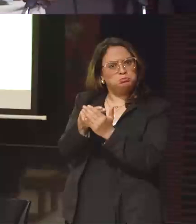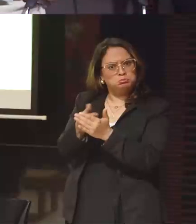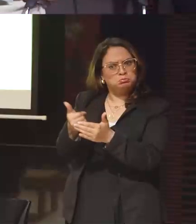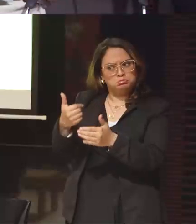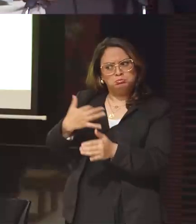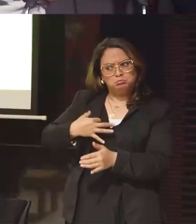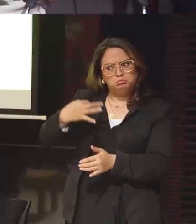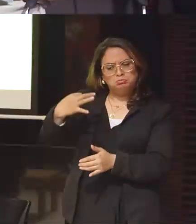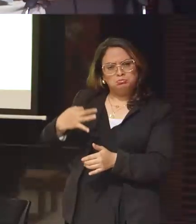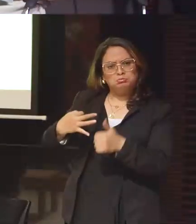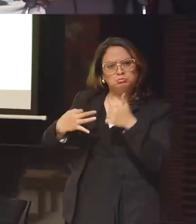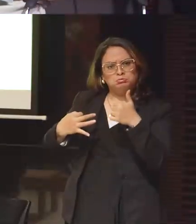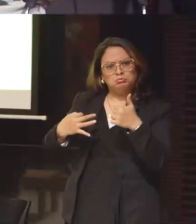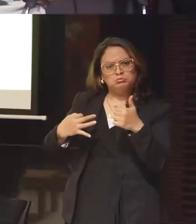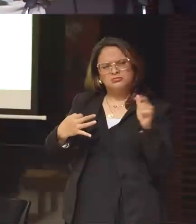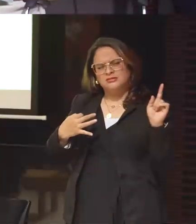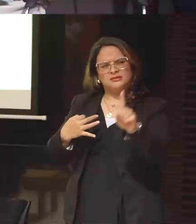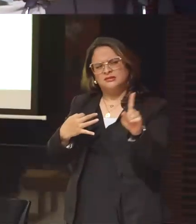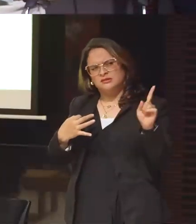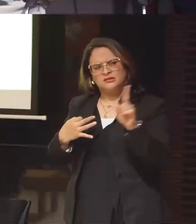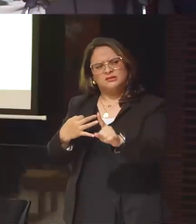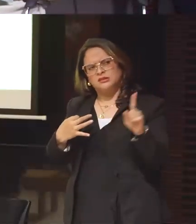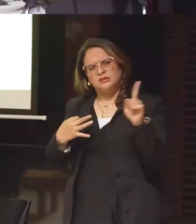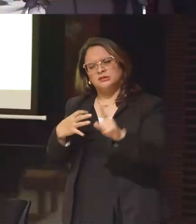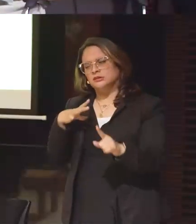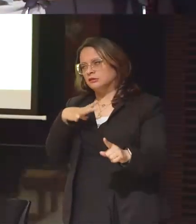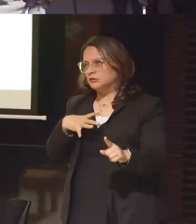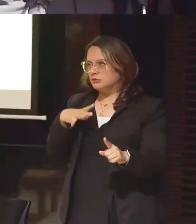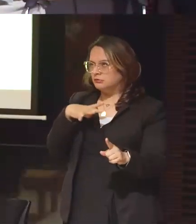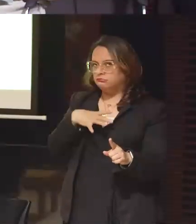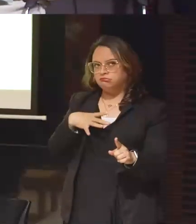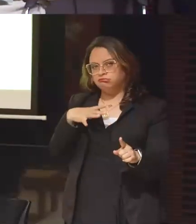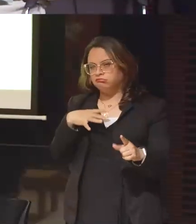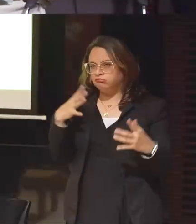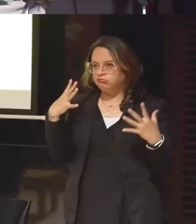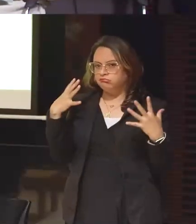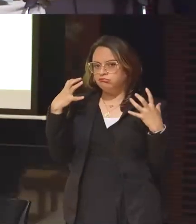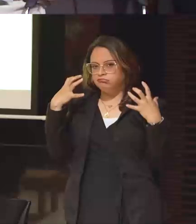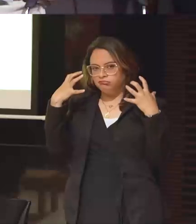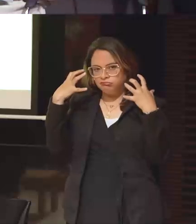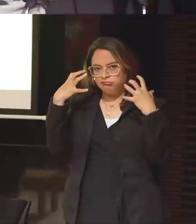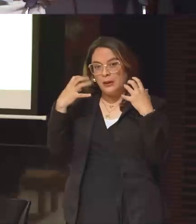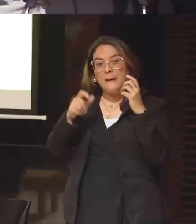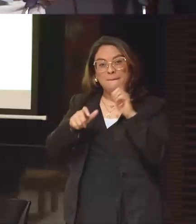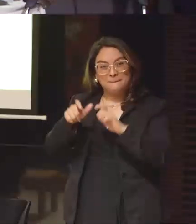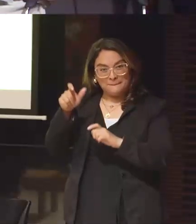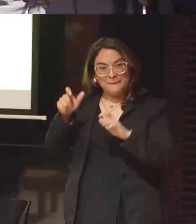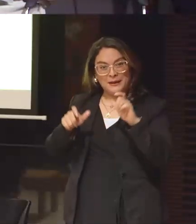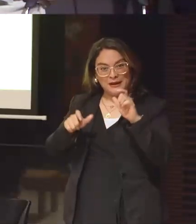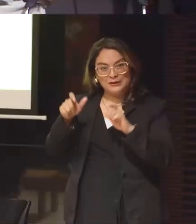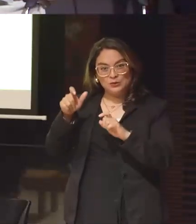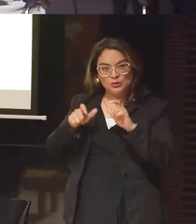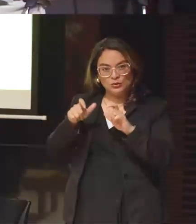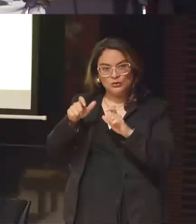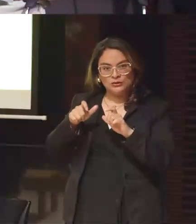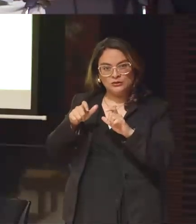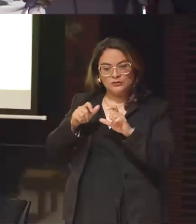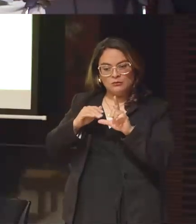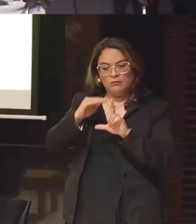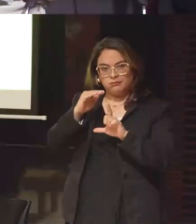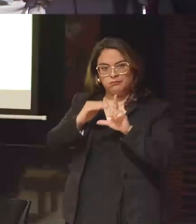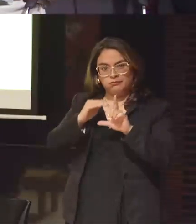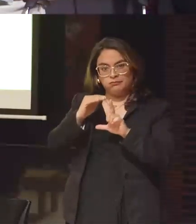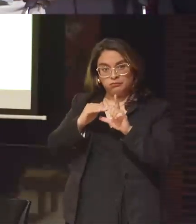además se incomodan y le molestan que algunos se colen. Y no es cierto que la gente con pocos ingresos sean los que se colen, no es